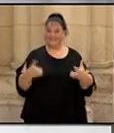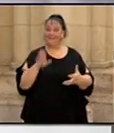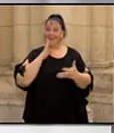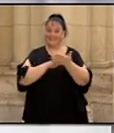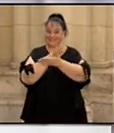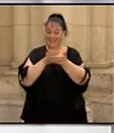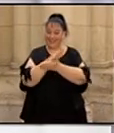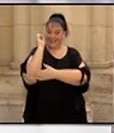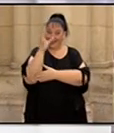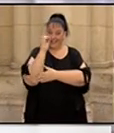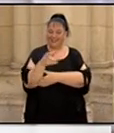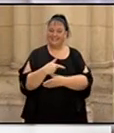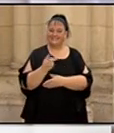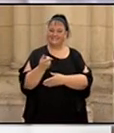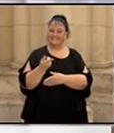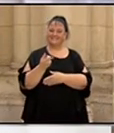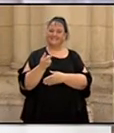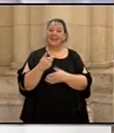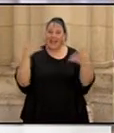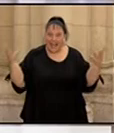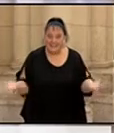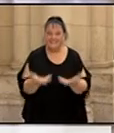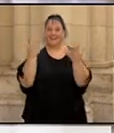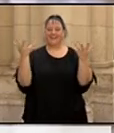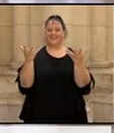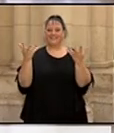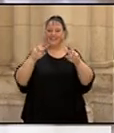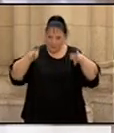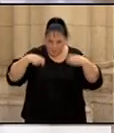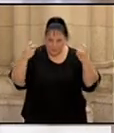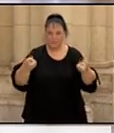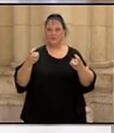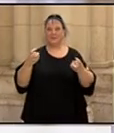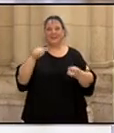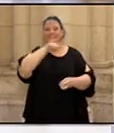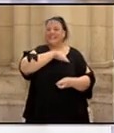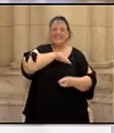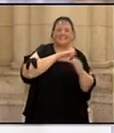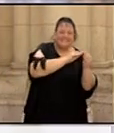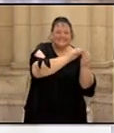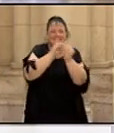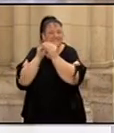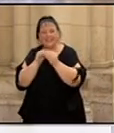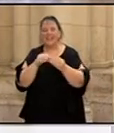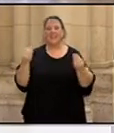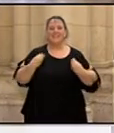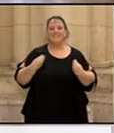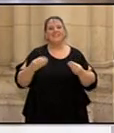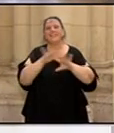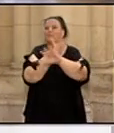proclamado. Enmendaos, animaos, tened un mismo sentir y vivid en